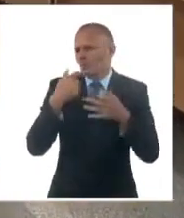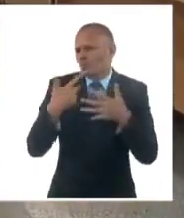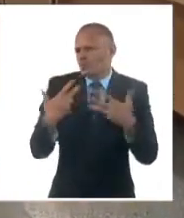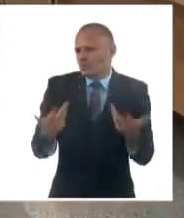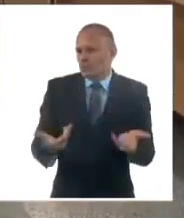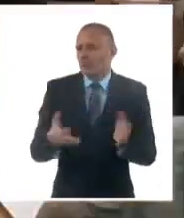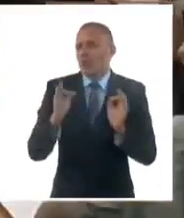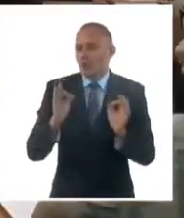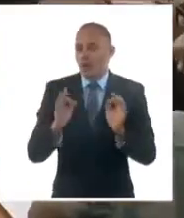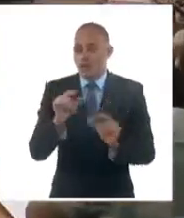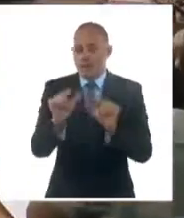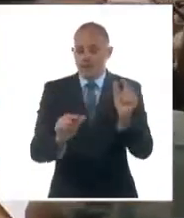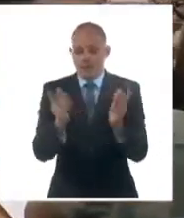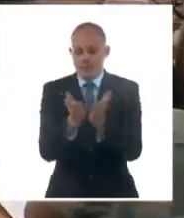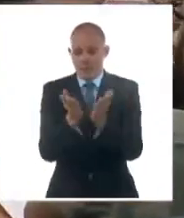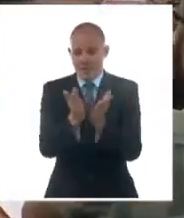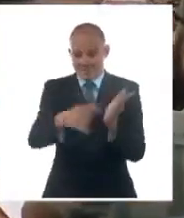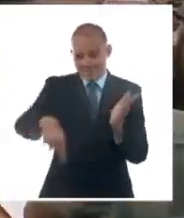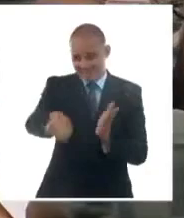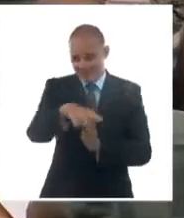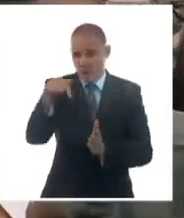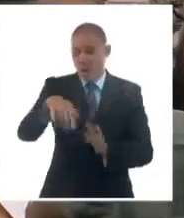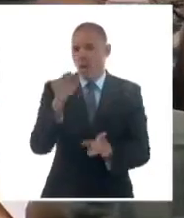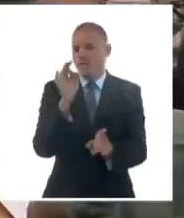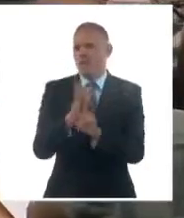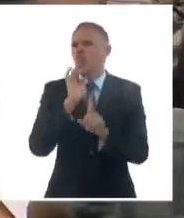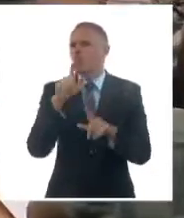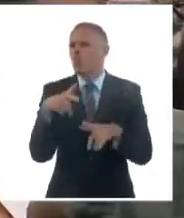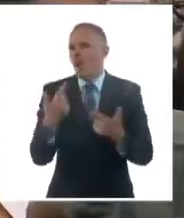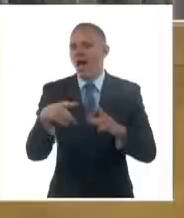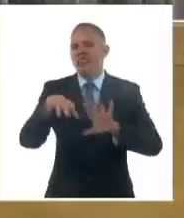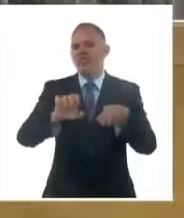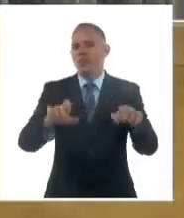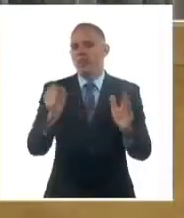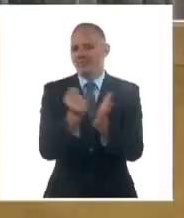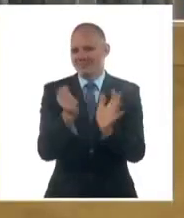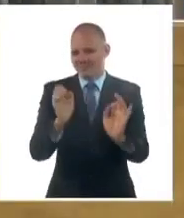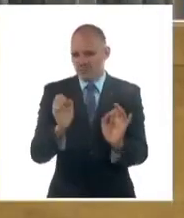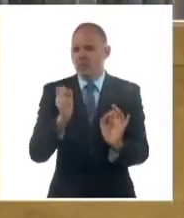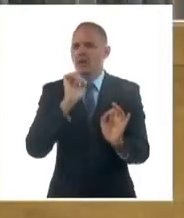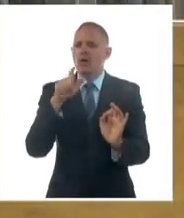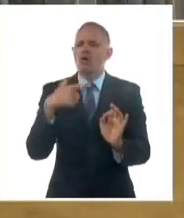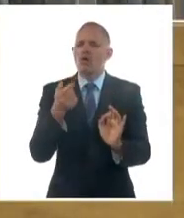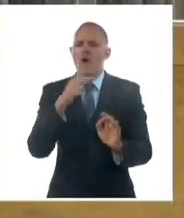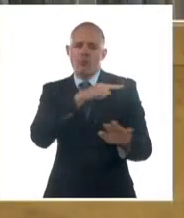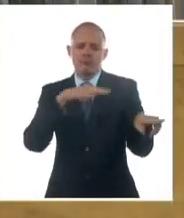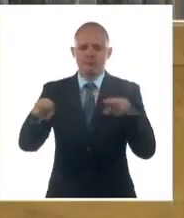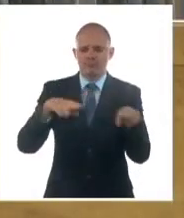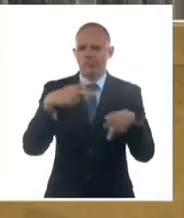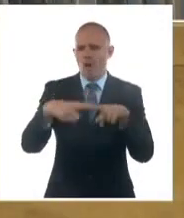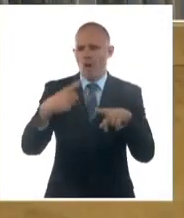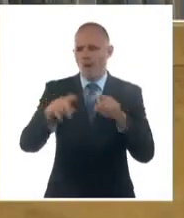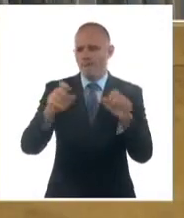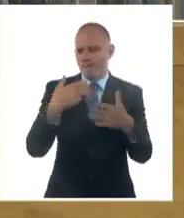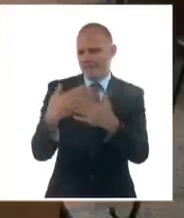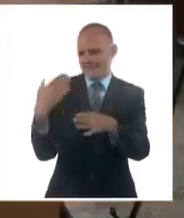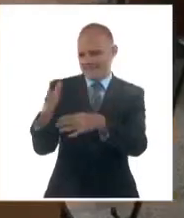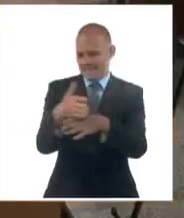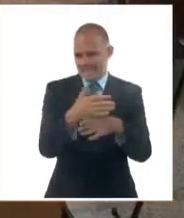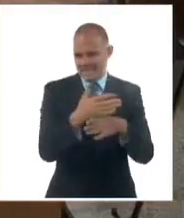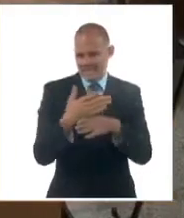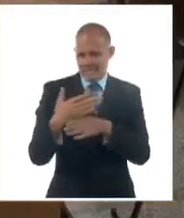con alumnos que iniciaron este lunes el Diplomado de Administración Pública y Empresarial y la especialidad en Dirección y